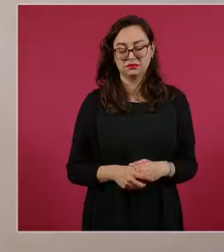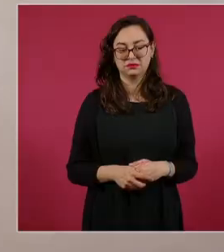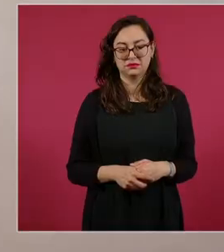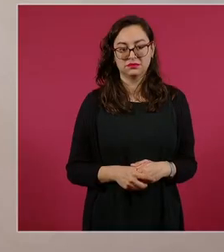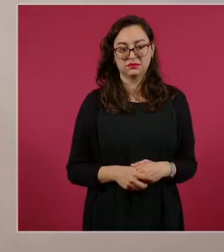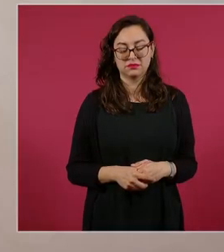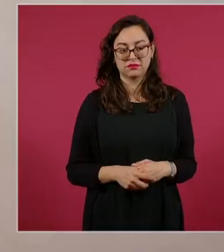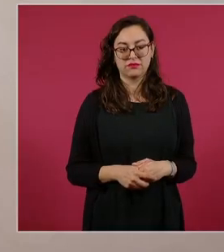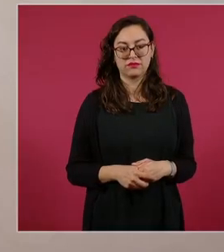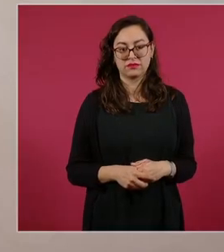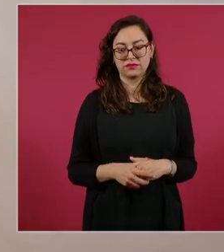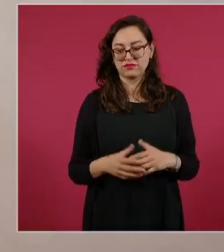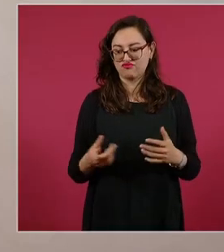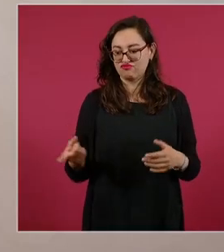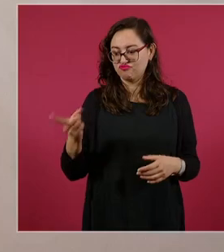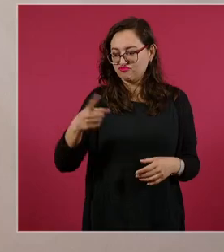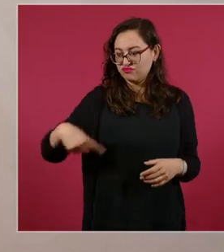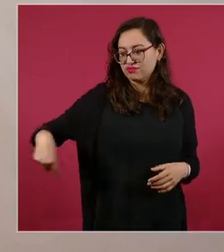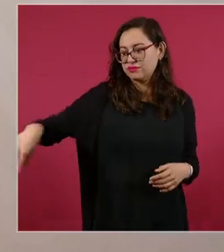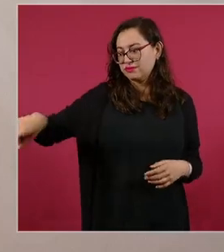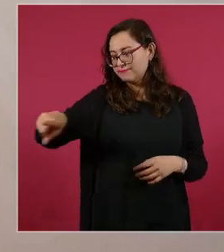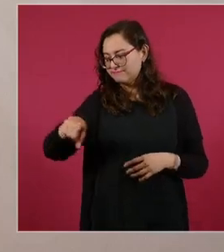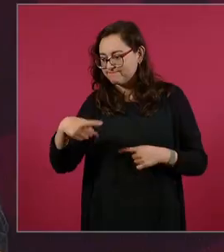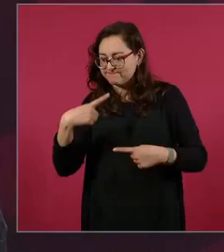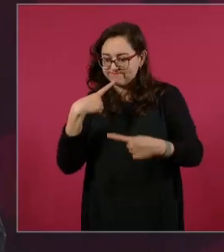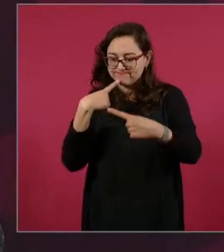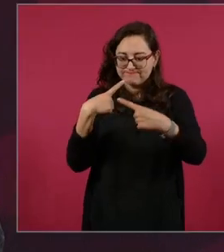poniendo de acuerdo para engañar al pueblo